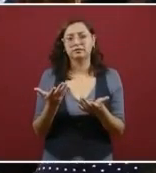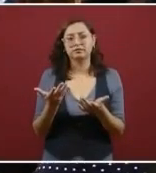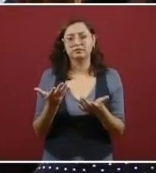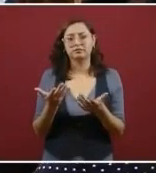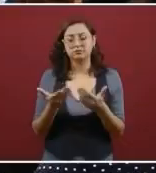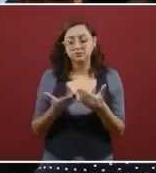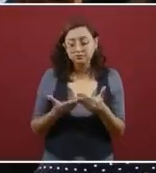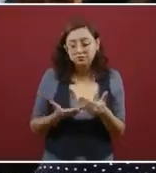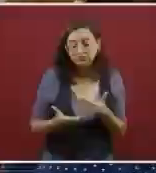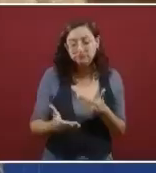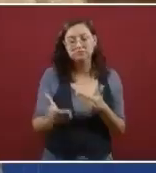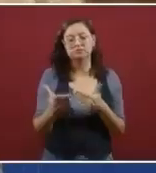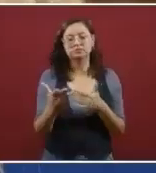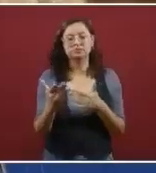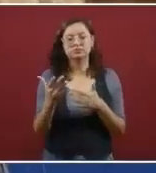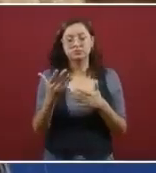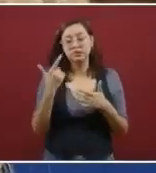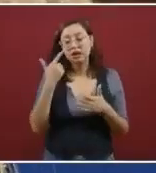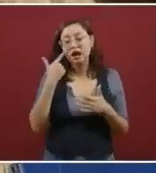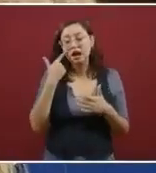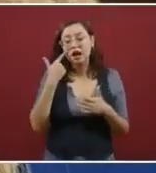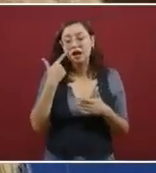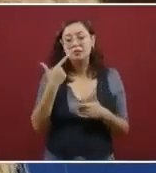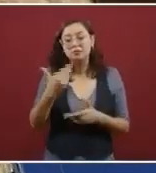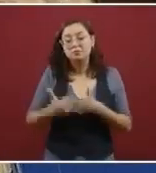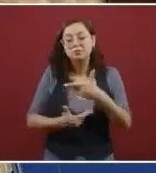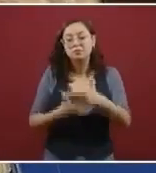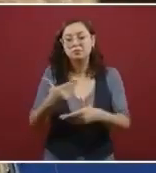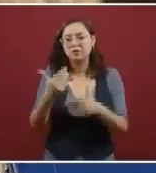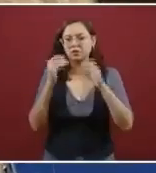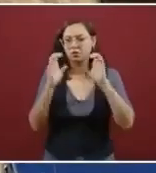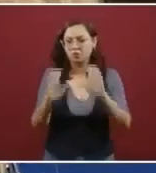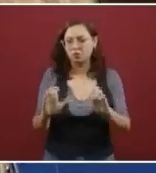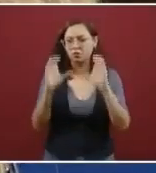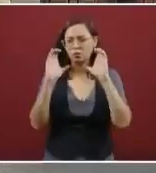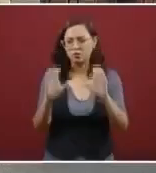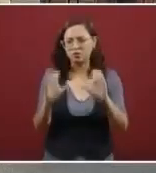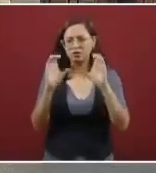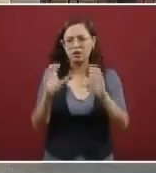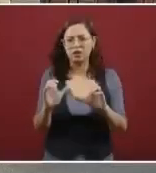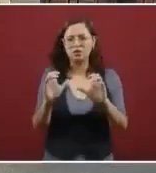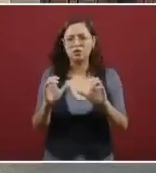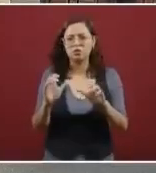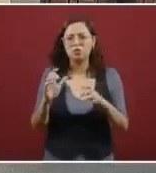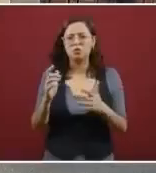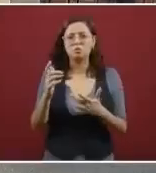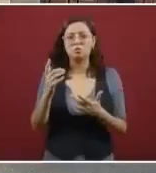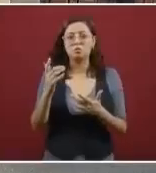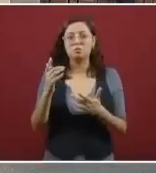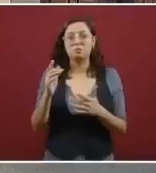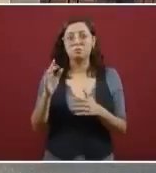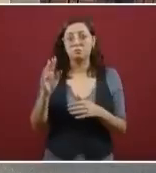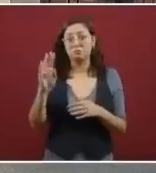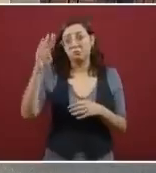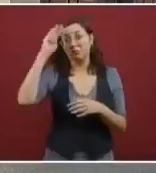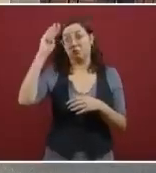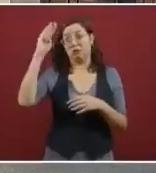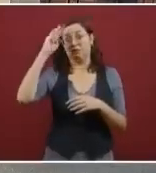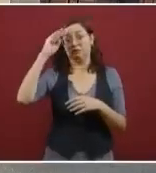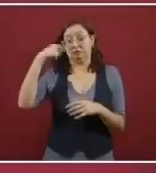habría que verlo con mucho cuidado para que no se piense que va a haber